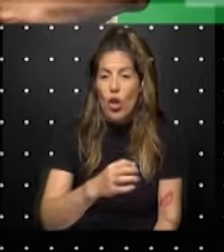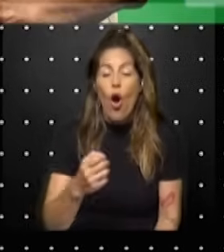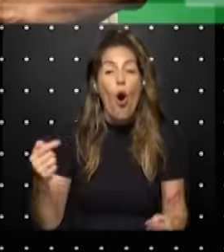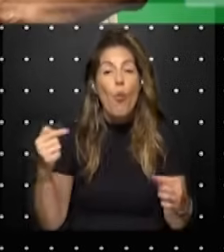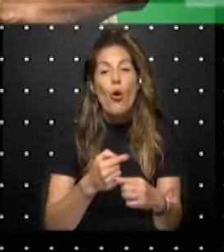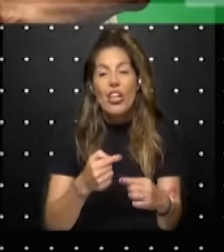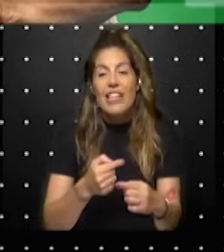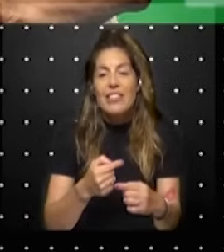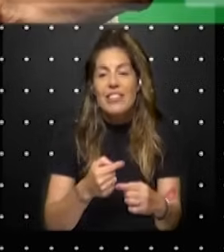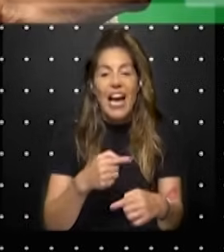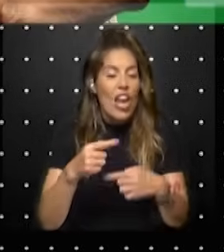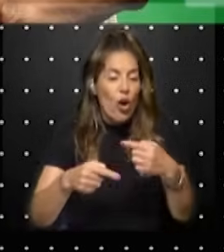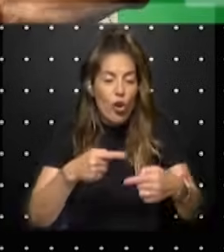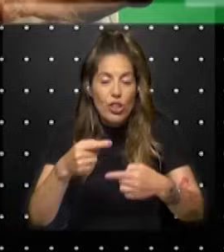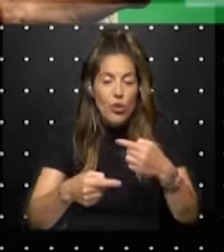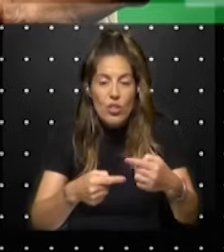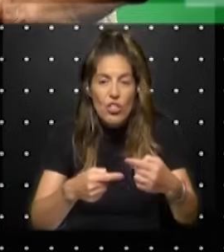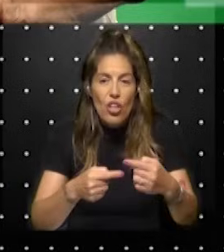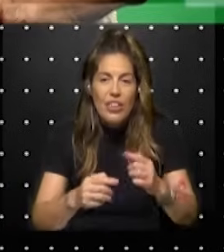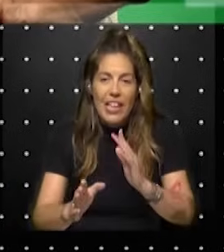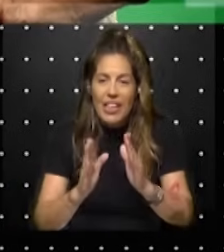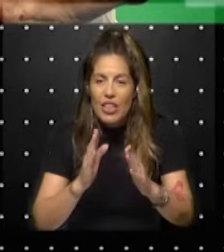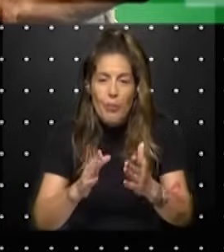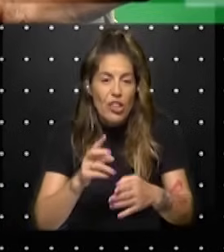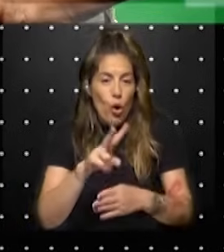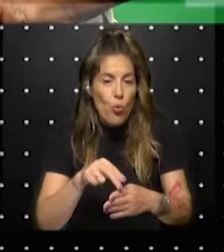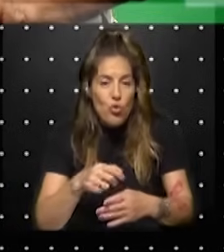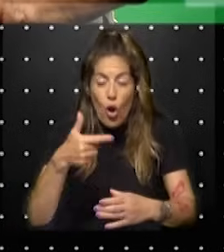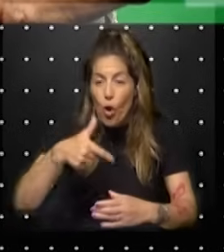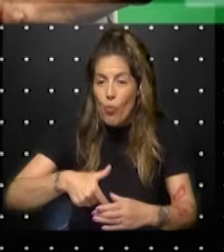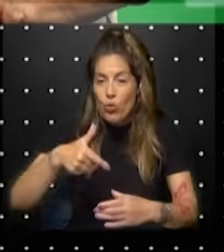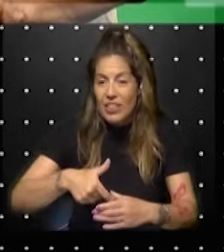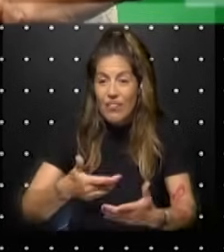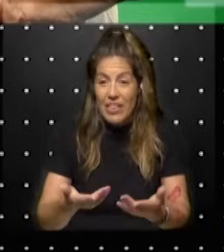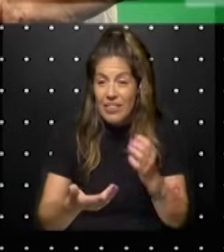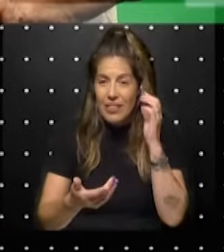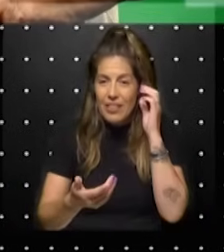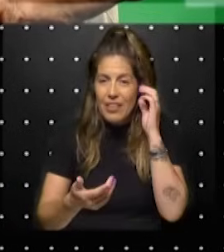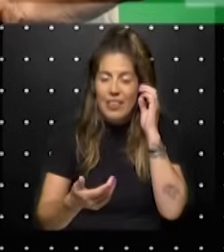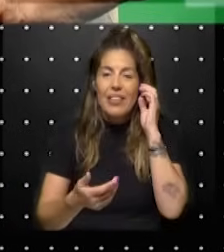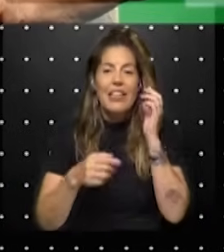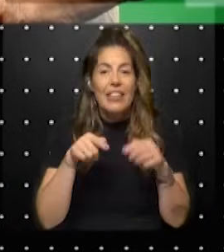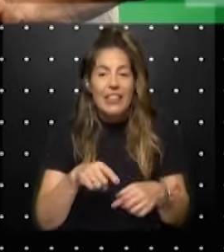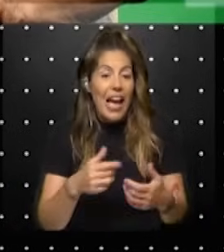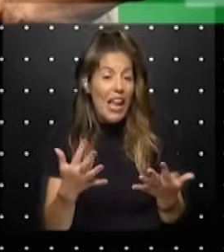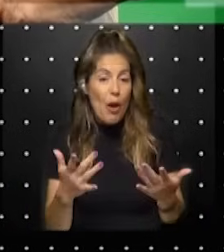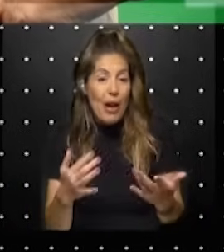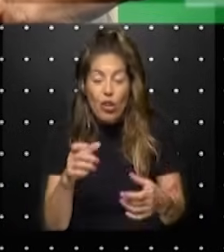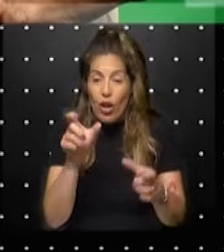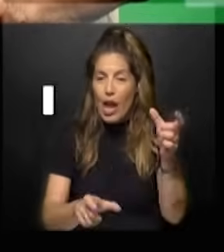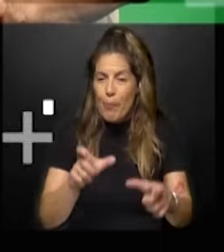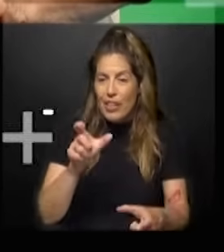oponerse a la continuación del tratamiento, del uso de los combustibles fósiles. Y está en las manos de la